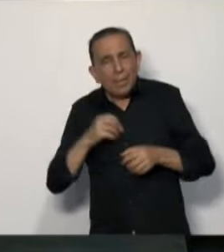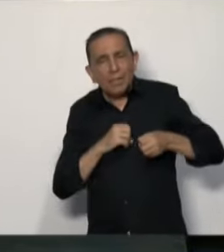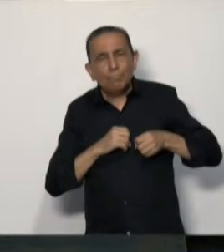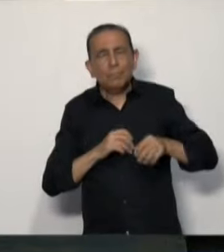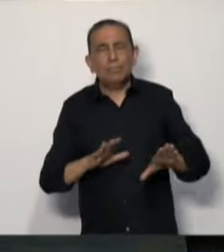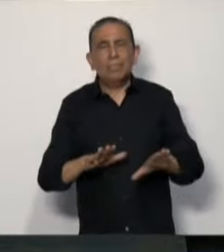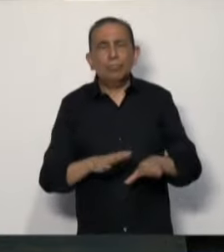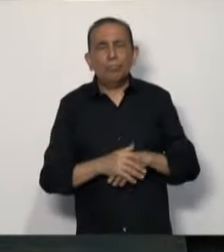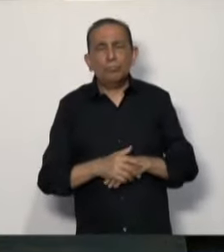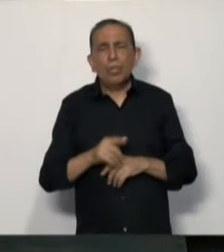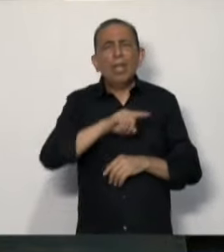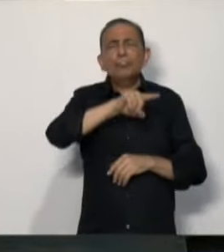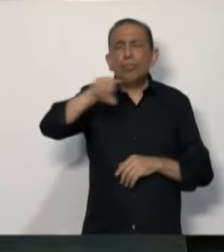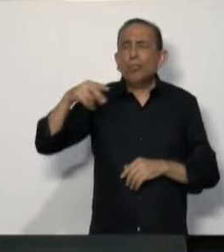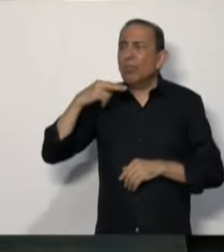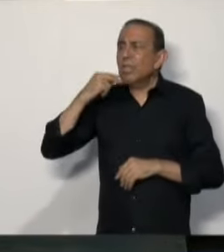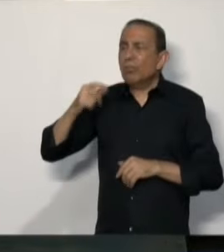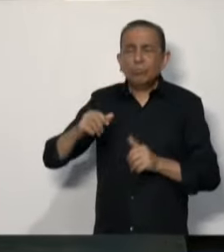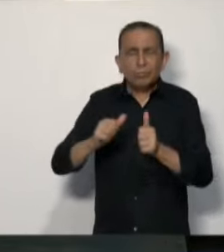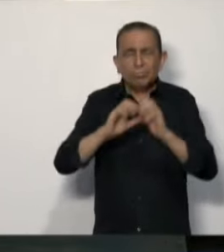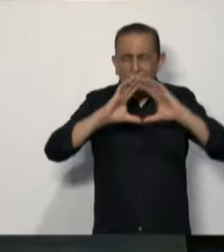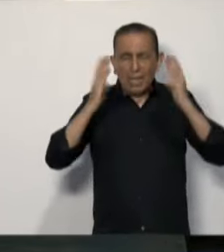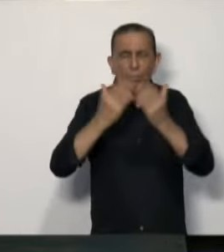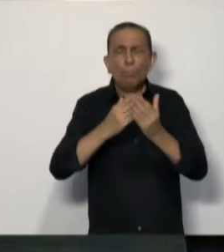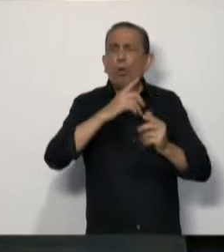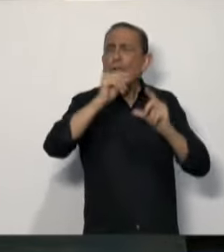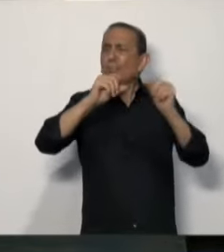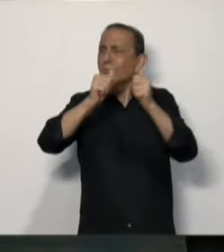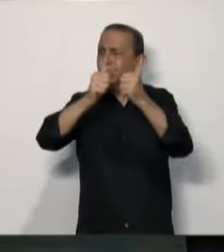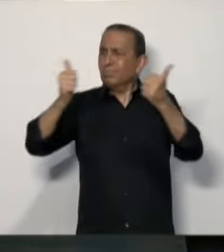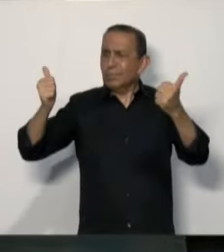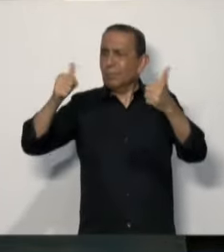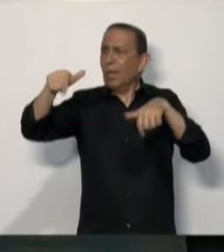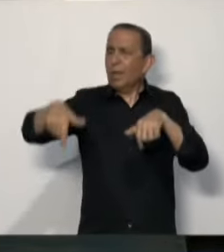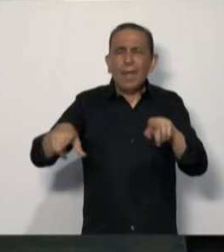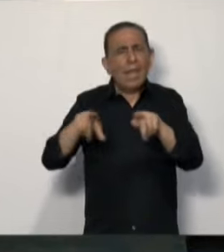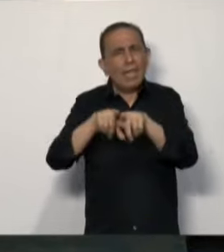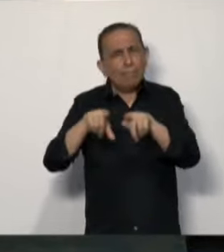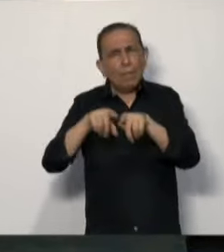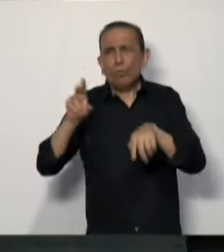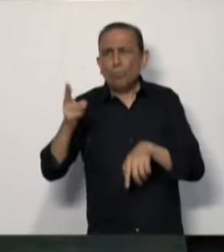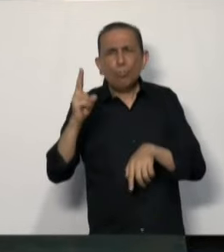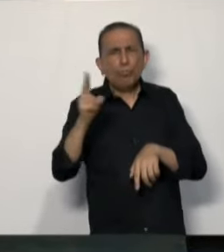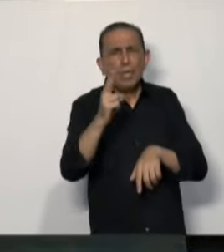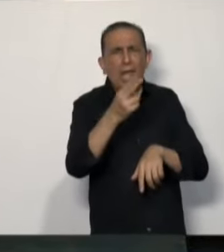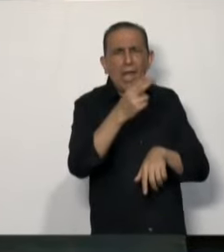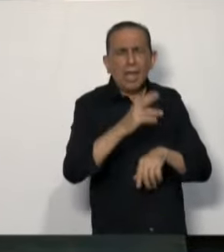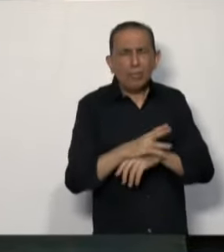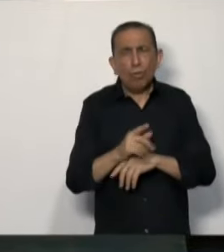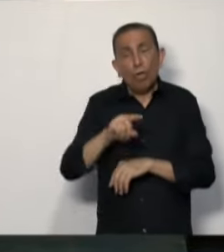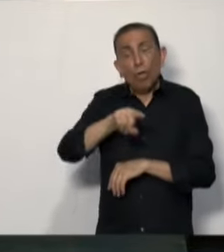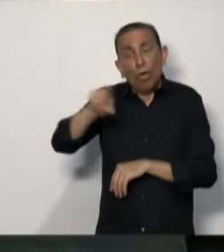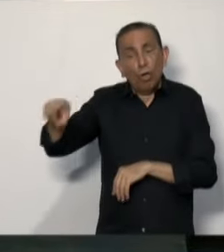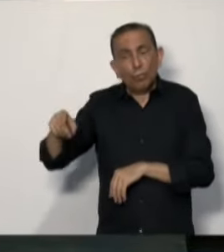misericordioso, a todos tus hijos dispersos por el mundo, a nuestros hermanos difuntos y a